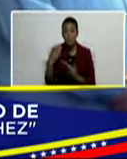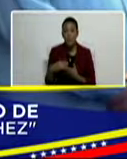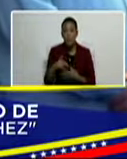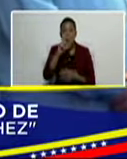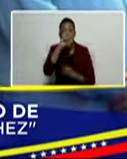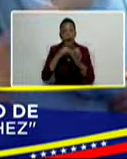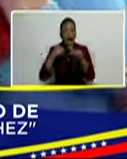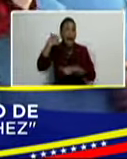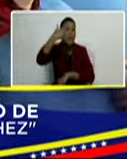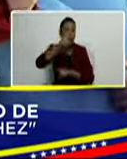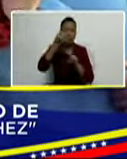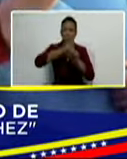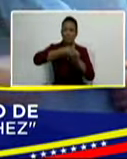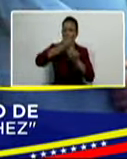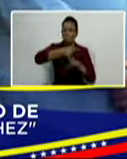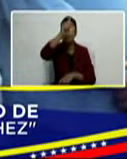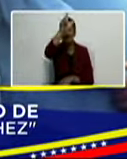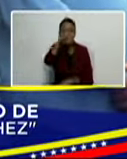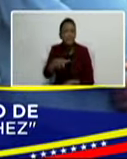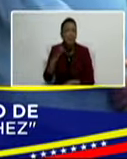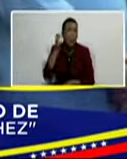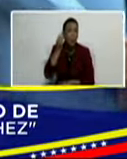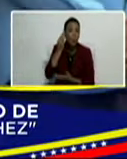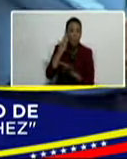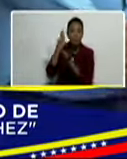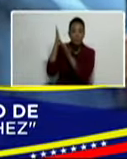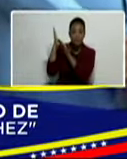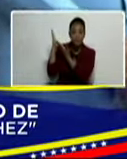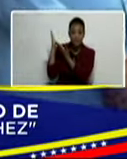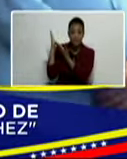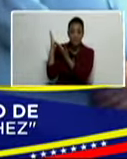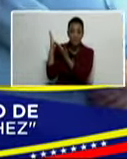bastante tiempo luchando, María León.